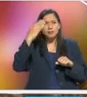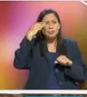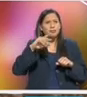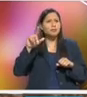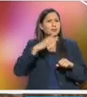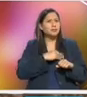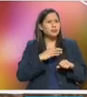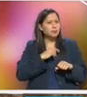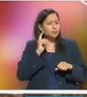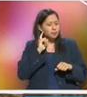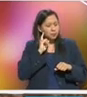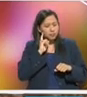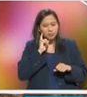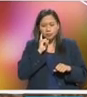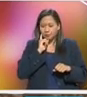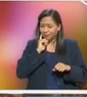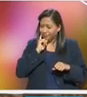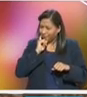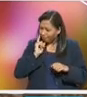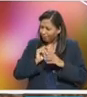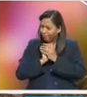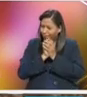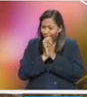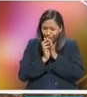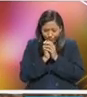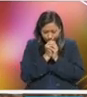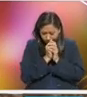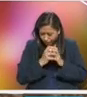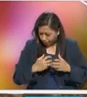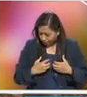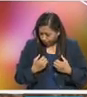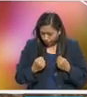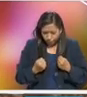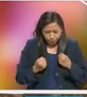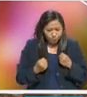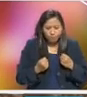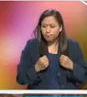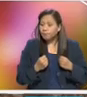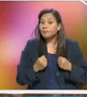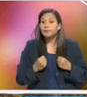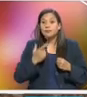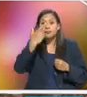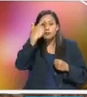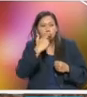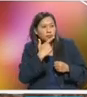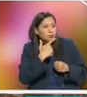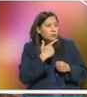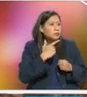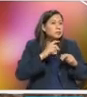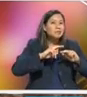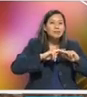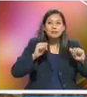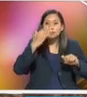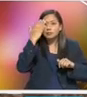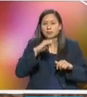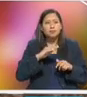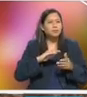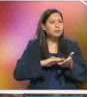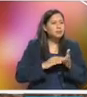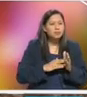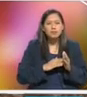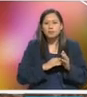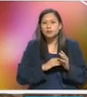esta noticia, se puso hecho un energúmeno. Y una noche, sin que nadie se diera cuenta,